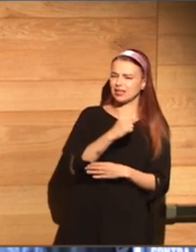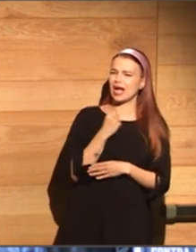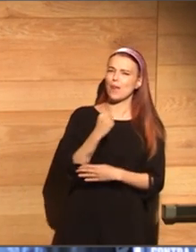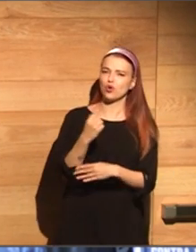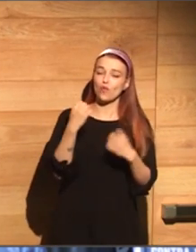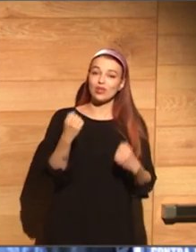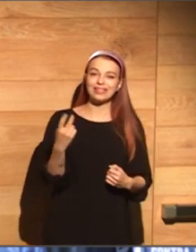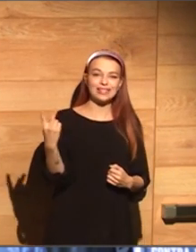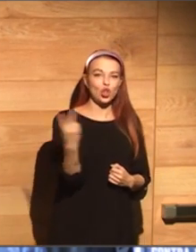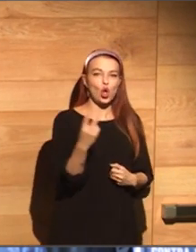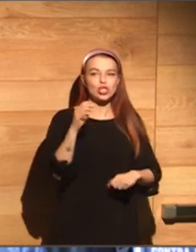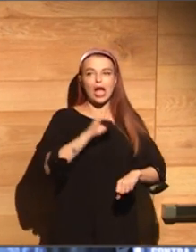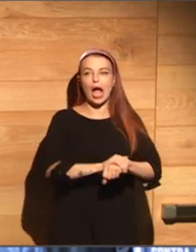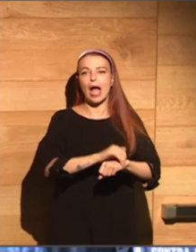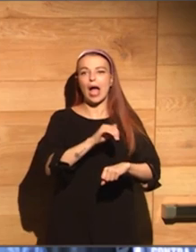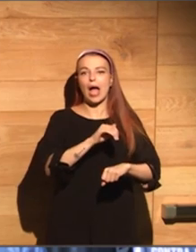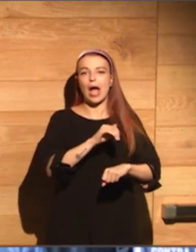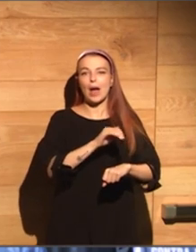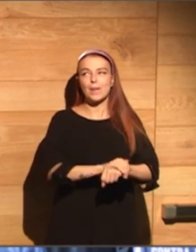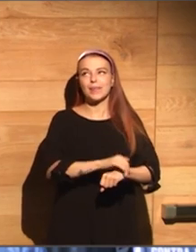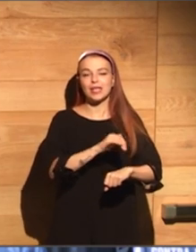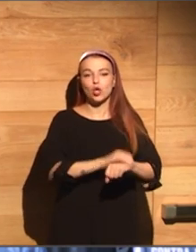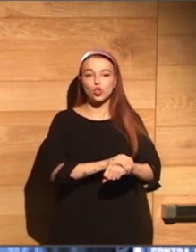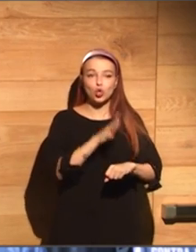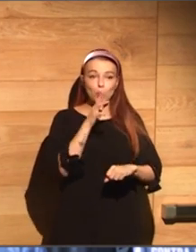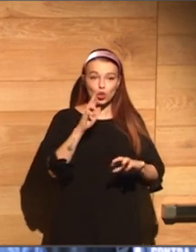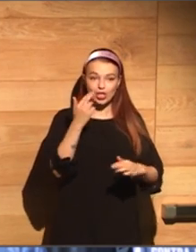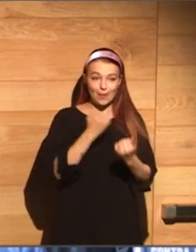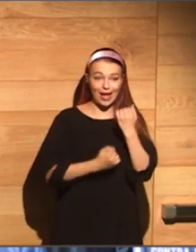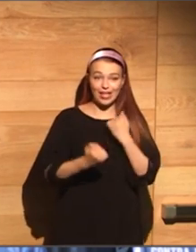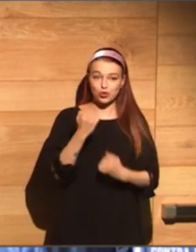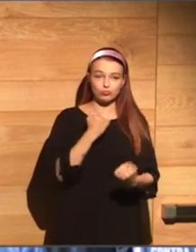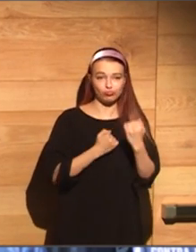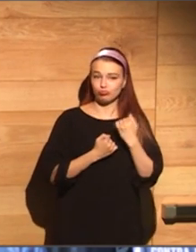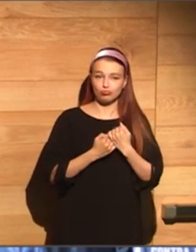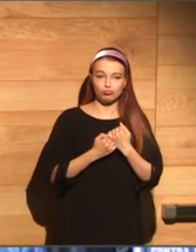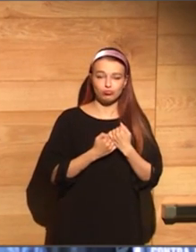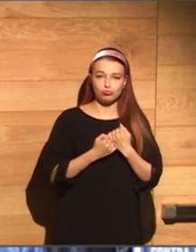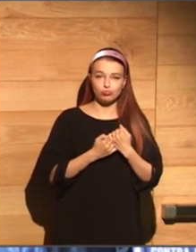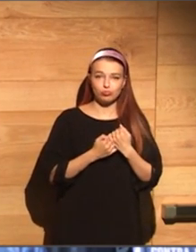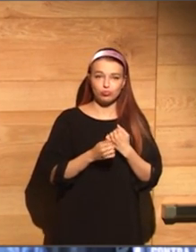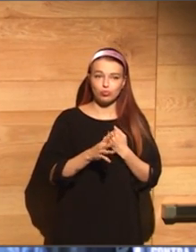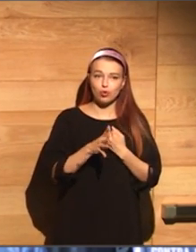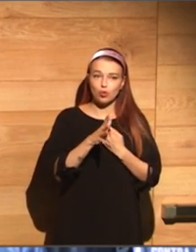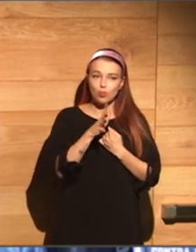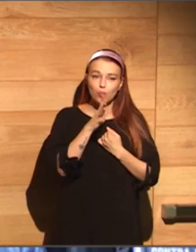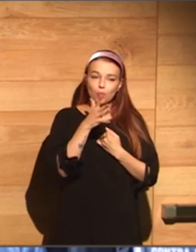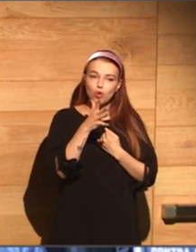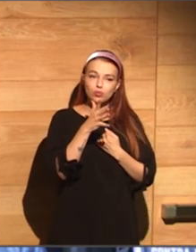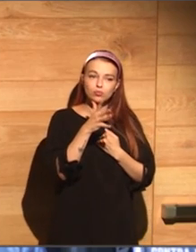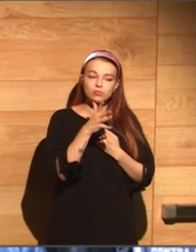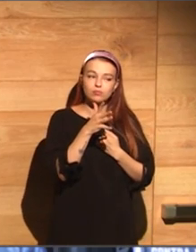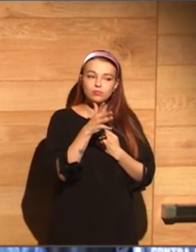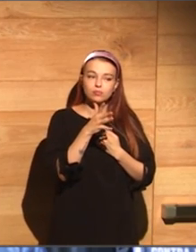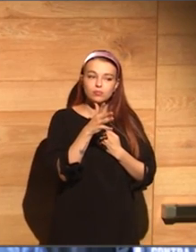fueron grandes amigos, maravillosamente con Alfredo Matas, por razones económicas de no estar completamente seguro de que se le había repartido todo